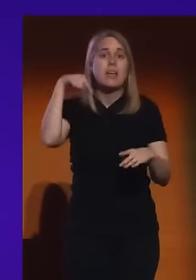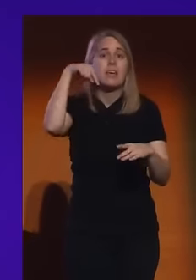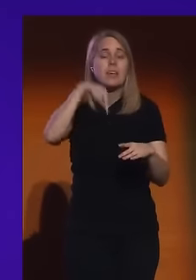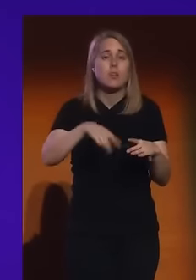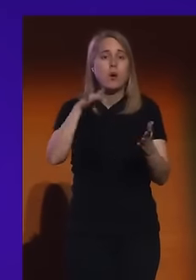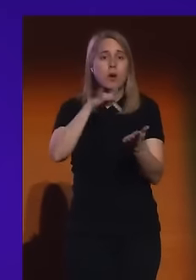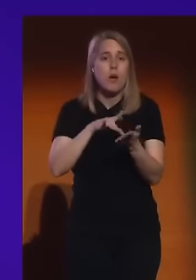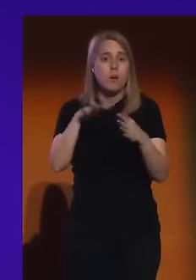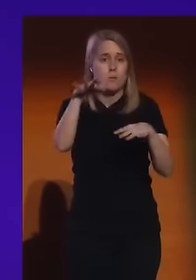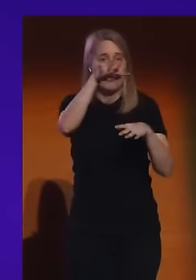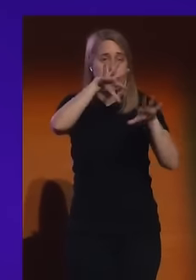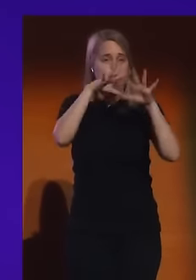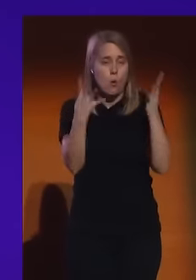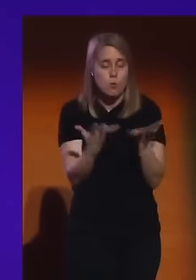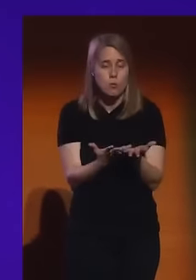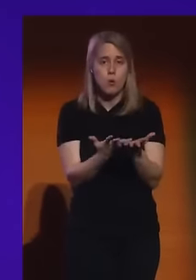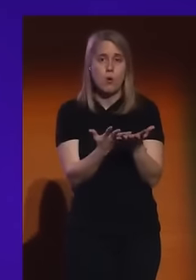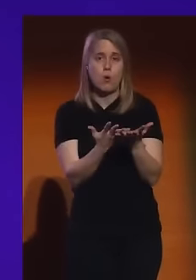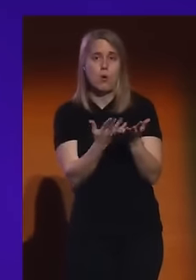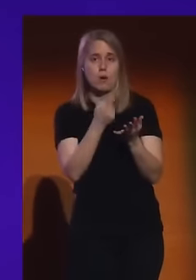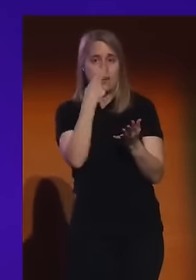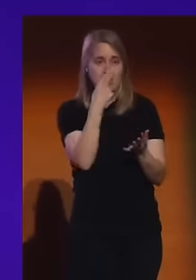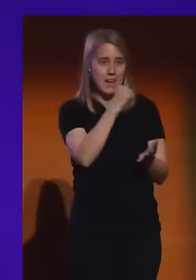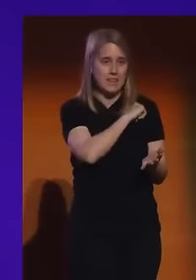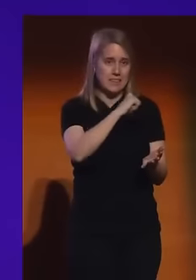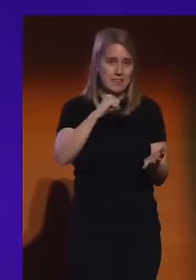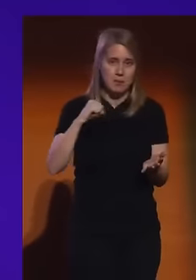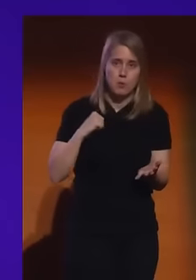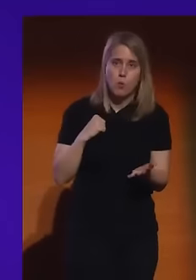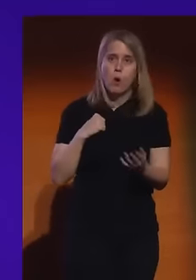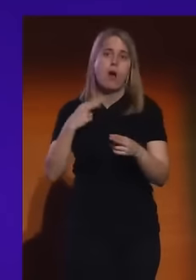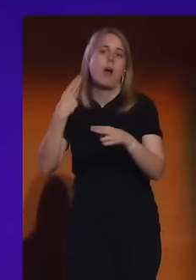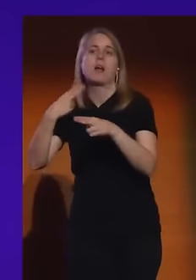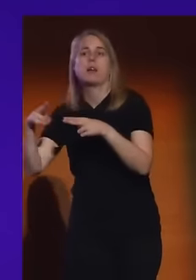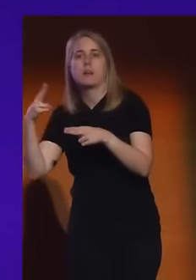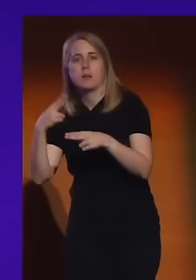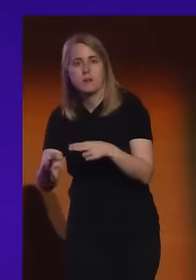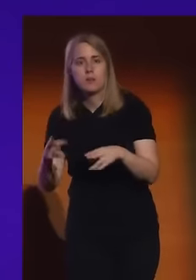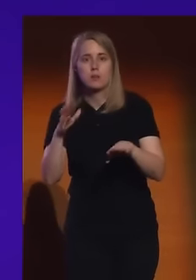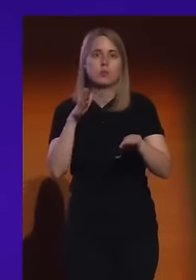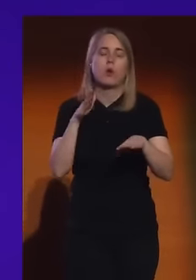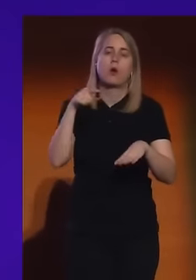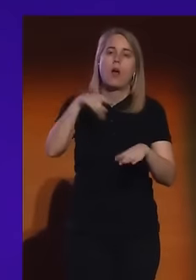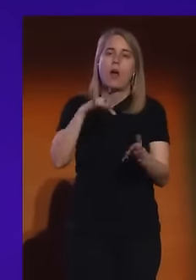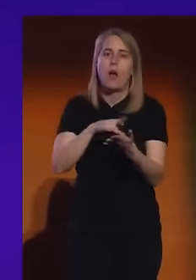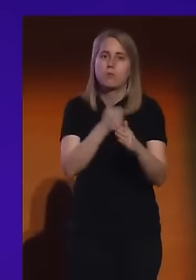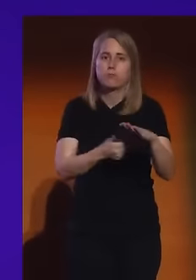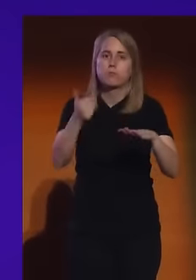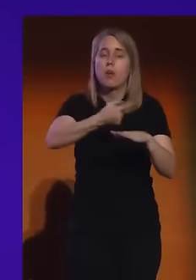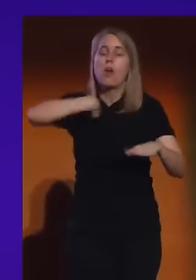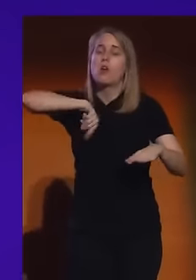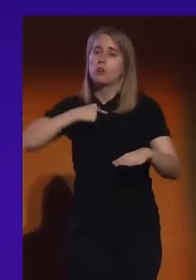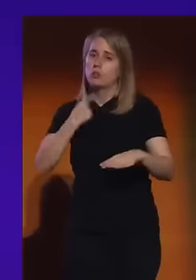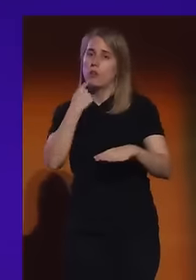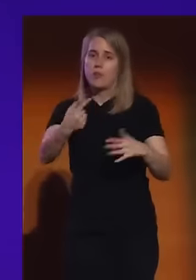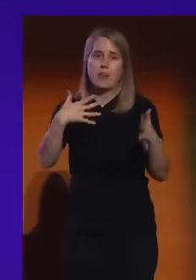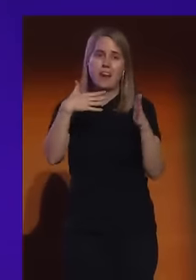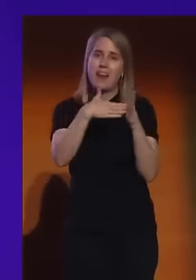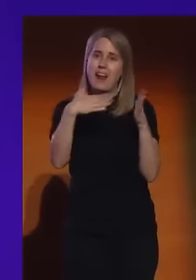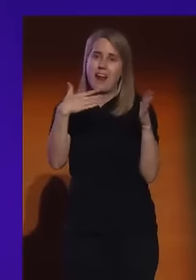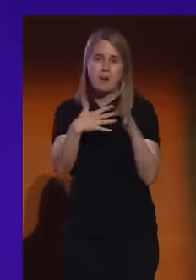honetan Non interes idak eta aldiko inosat diren honetan guk beti dagu